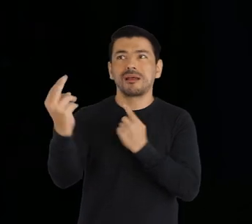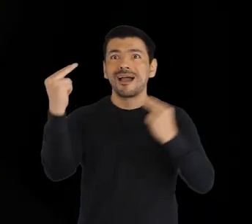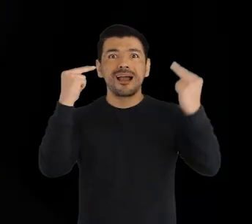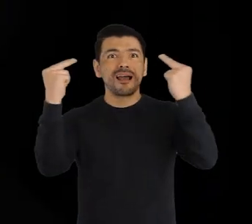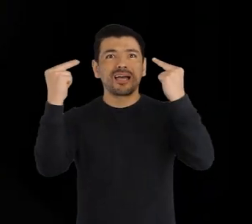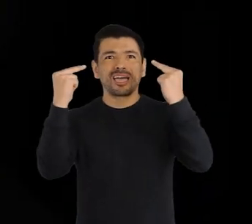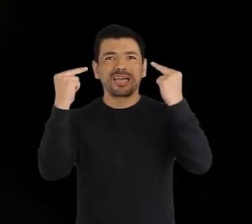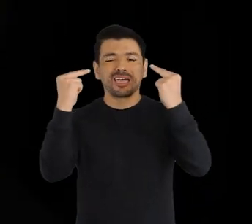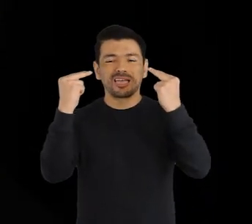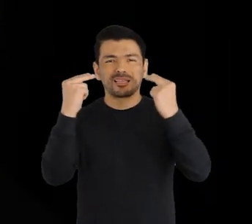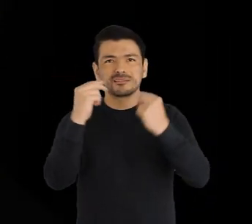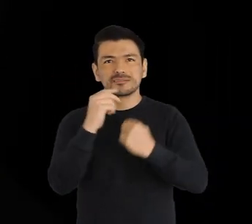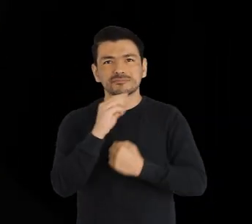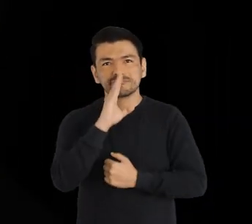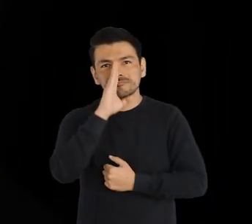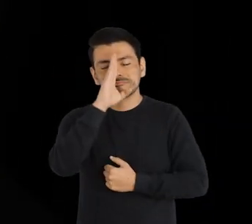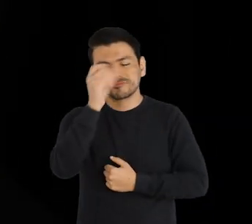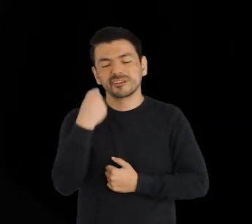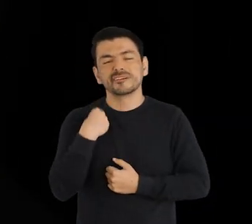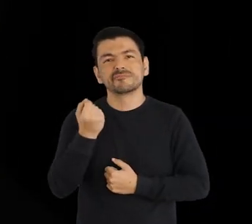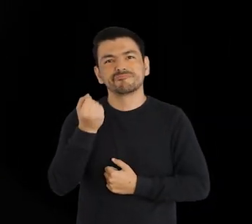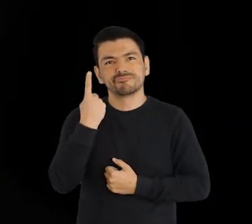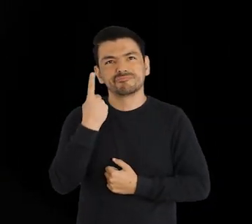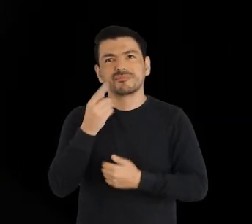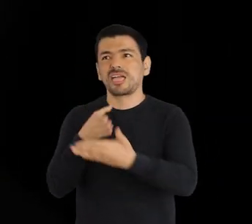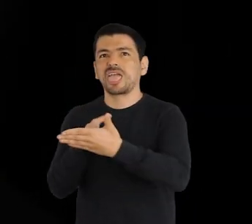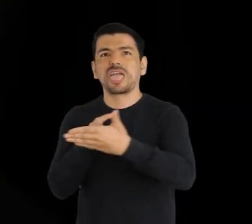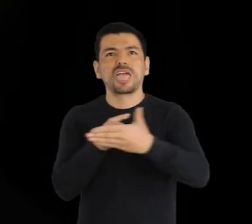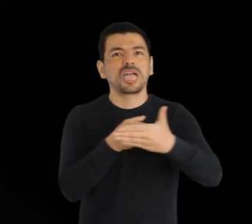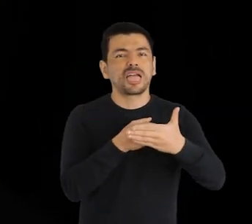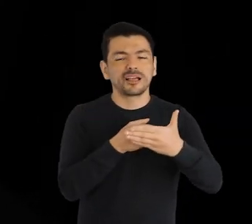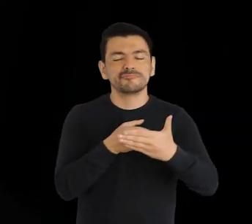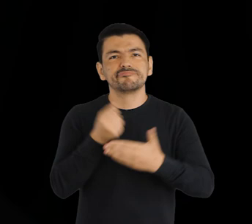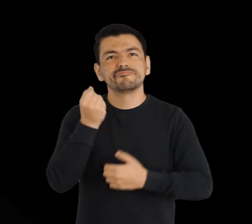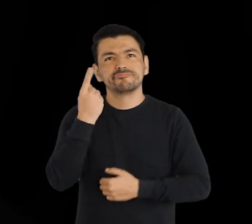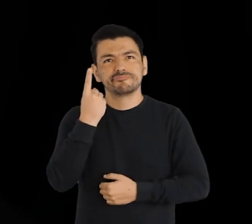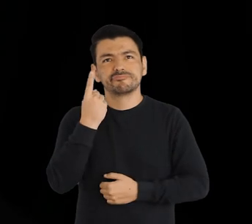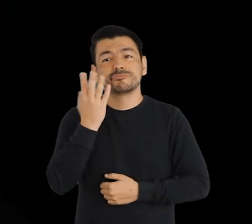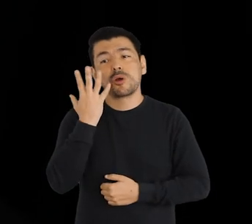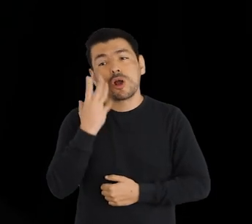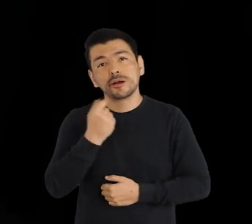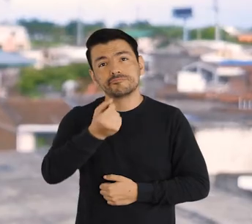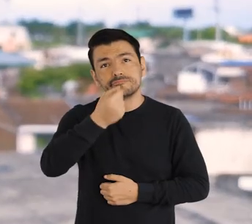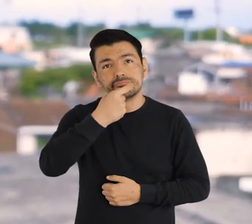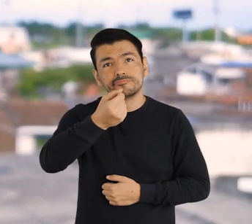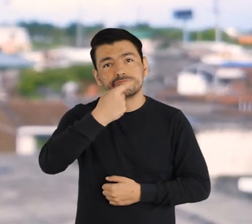disimulo, a los espacios sin acceso y a los medicamentos en horas puntuales.